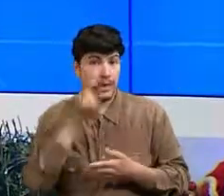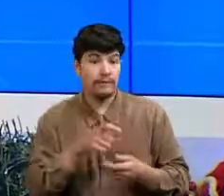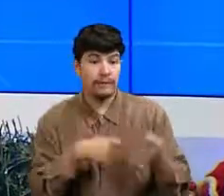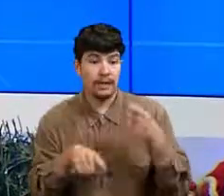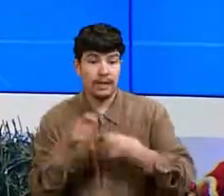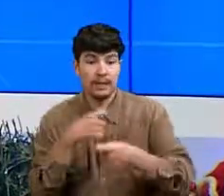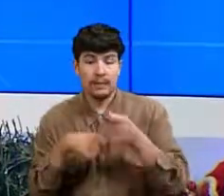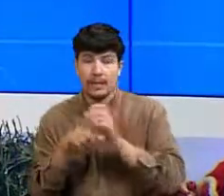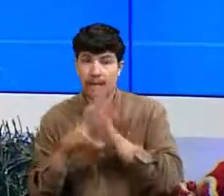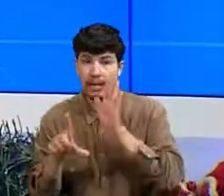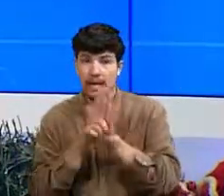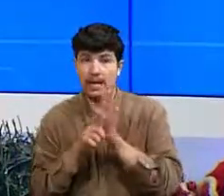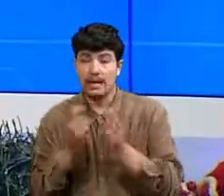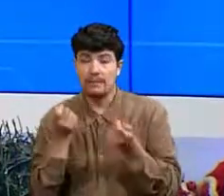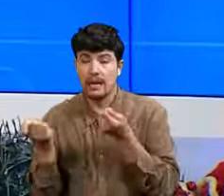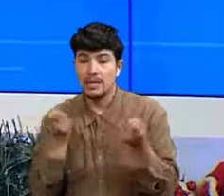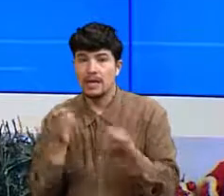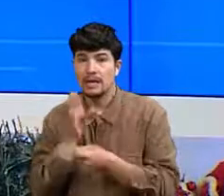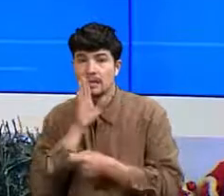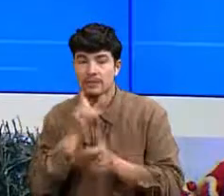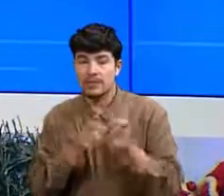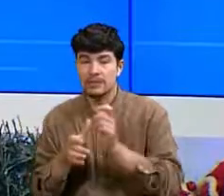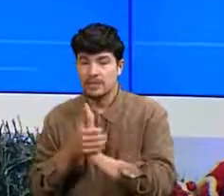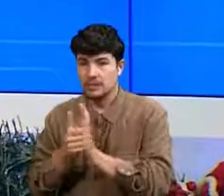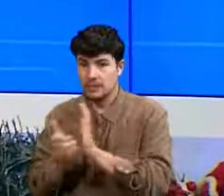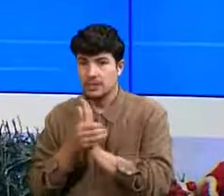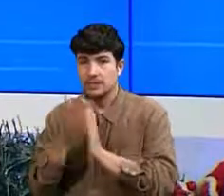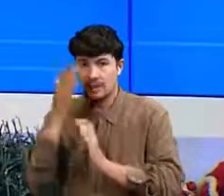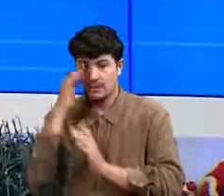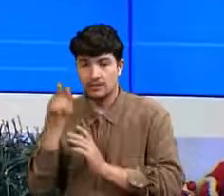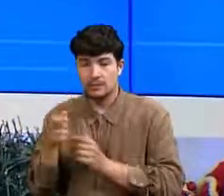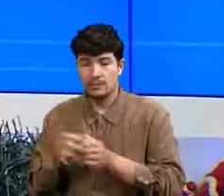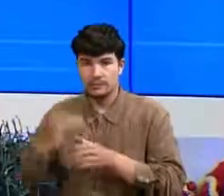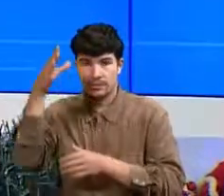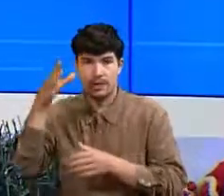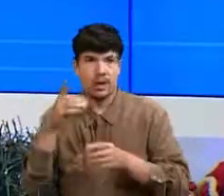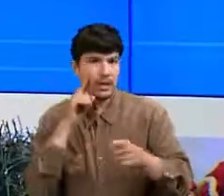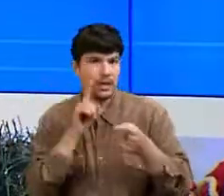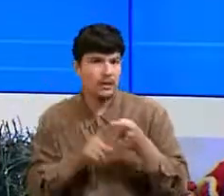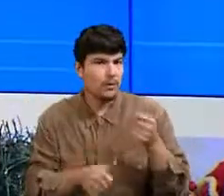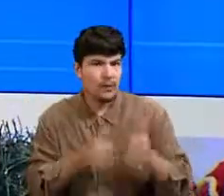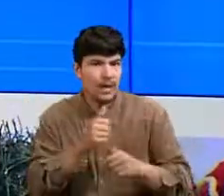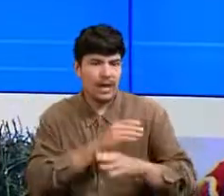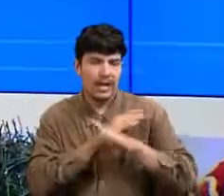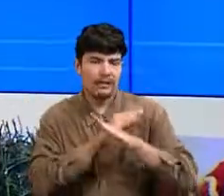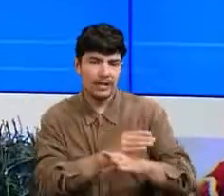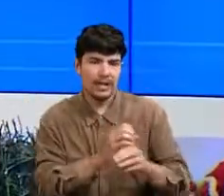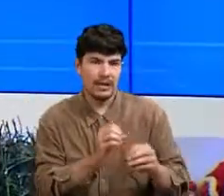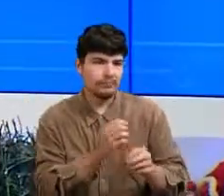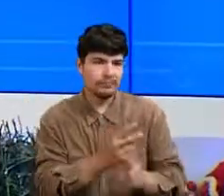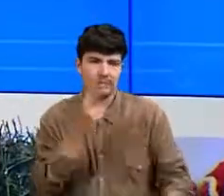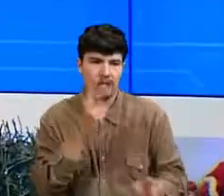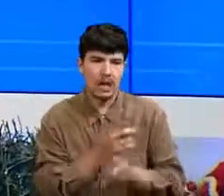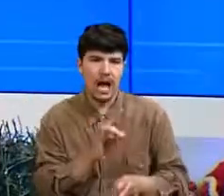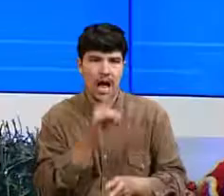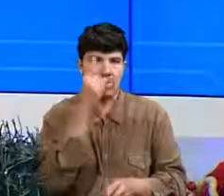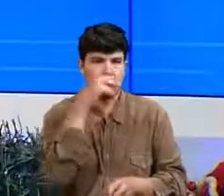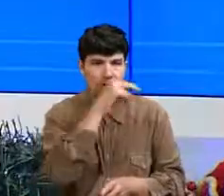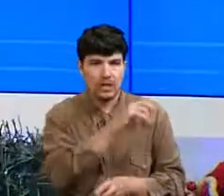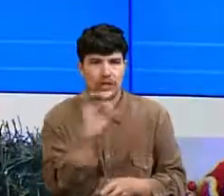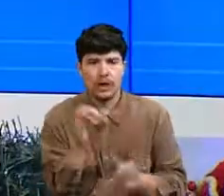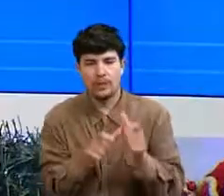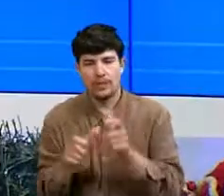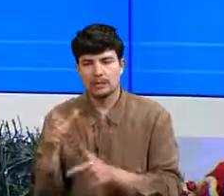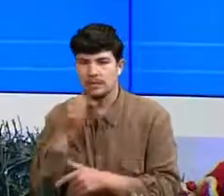vendida de manera legal y manipulada por expertos. Todo esto con el fin de evitar accidentes tanto en adultos como en menores de edad. Crónica del